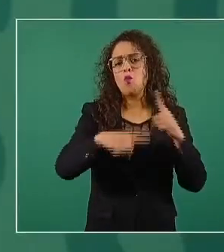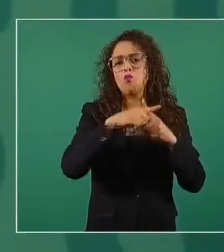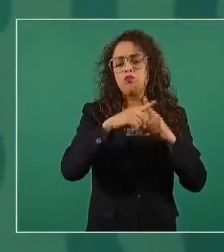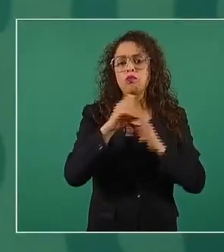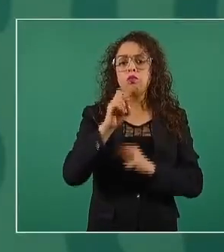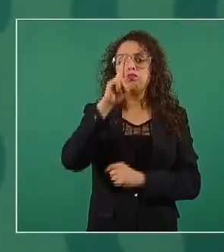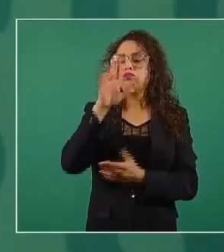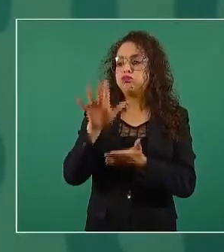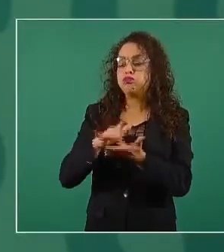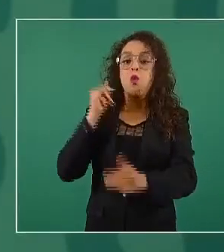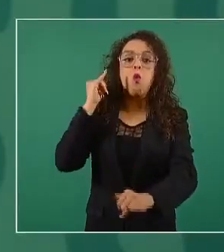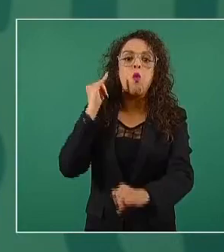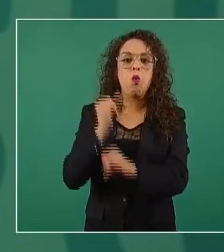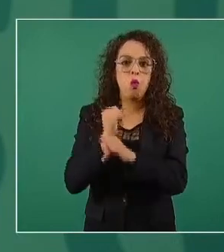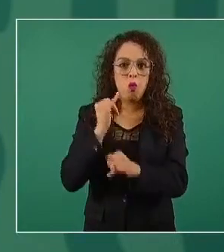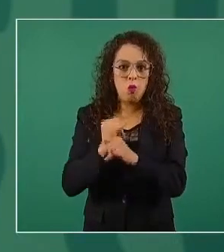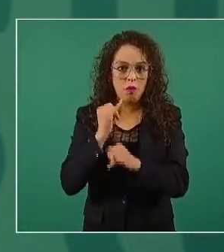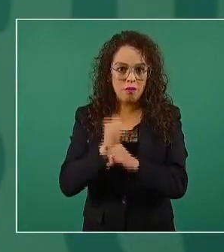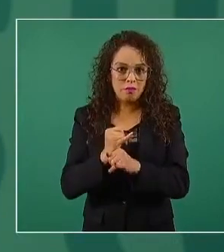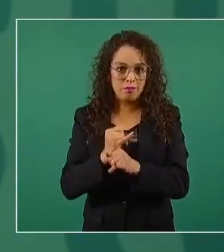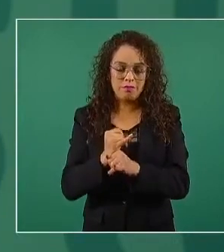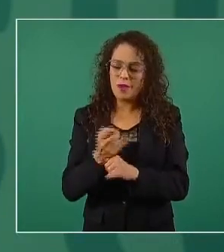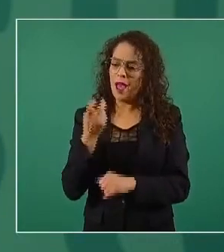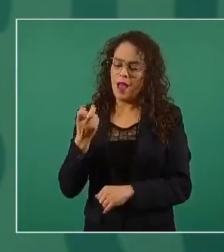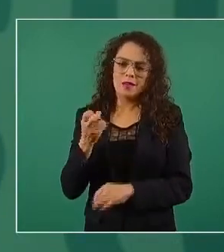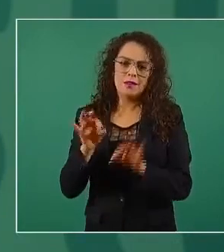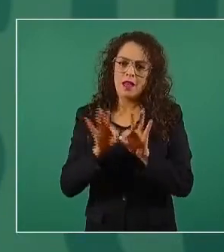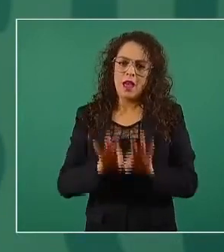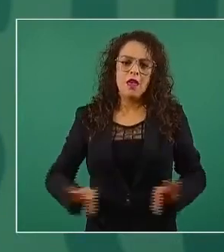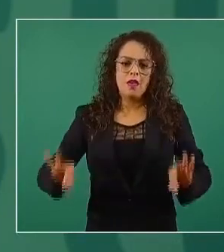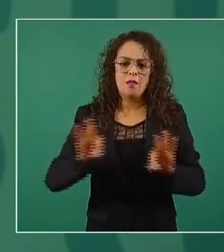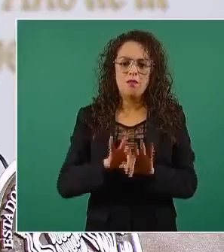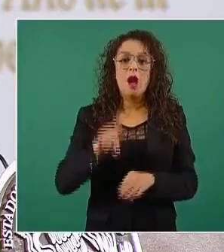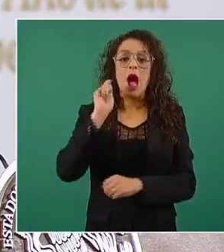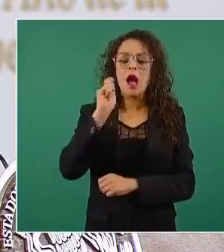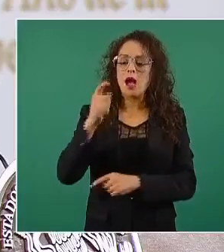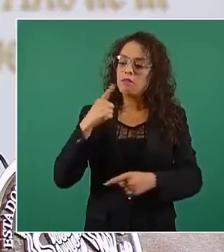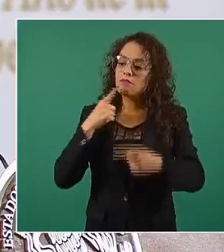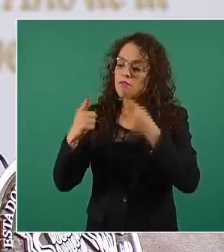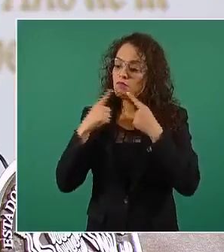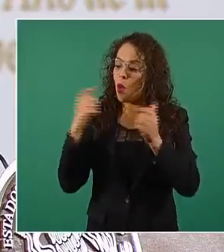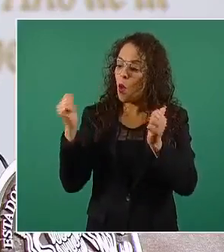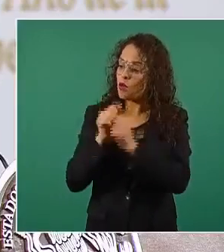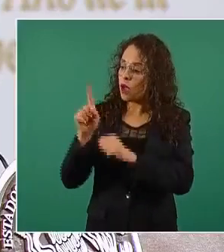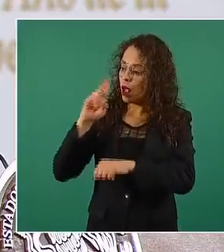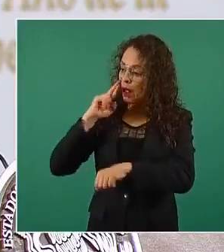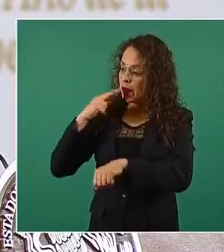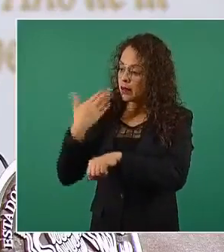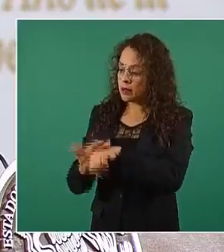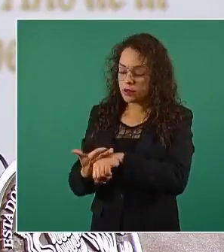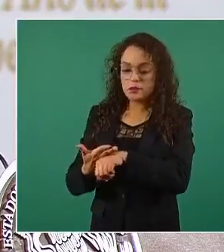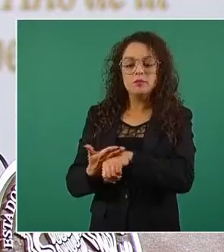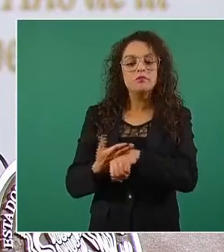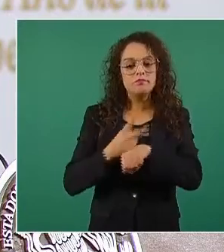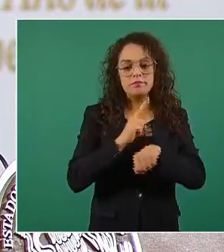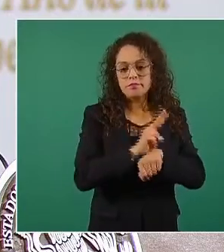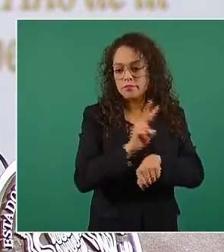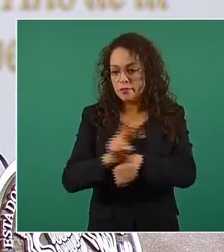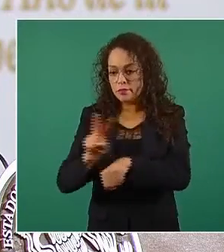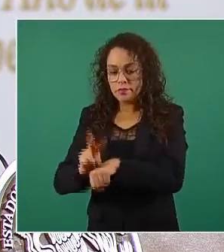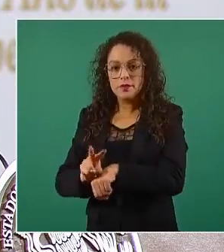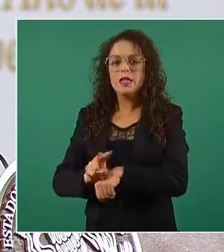este lenguaje básico que es el diálogo tutor, el empalme de capacidad con